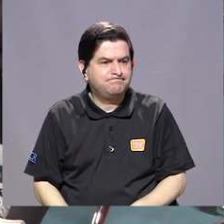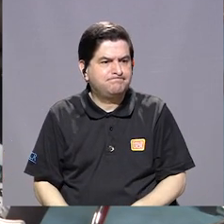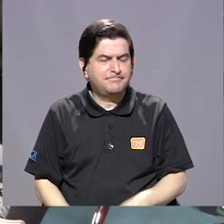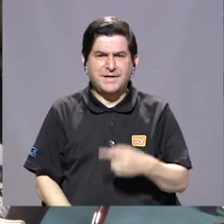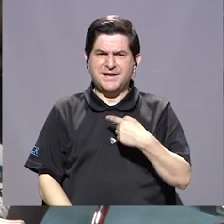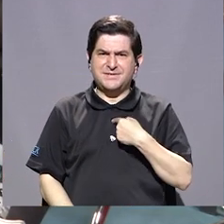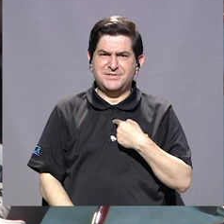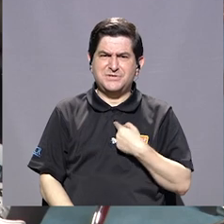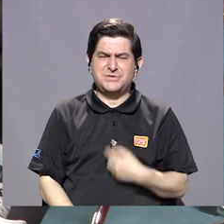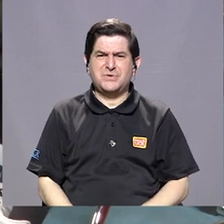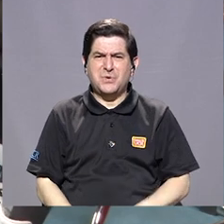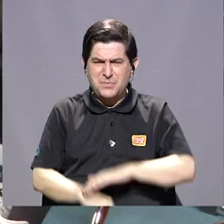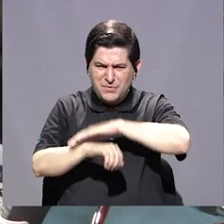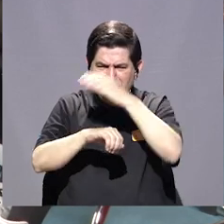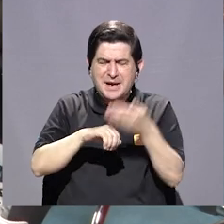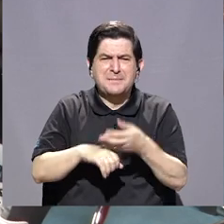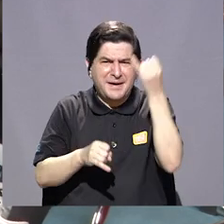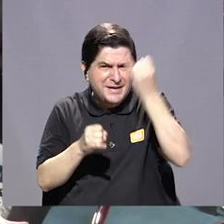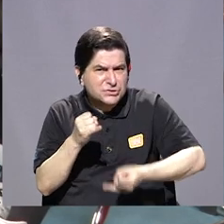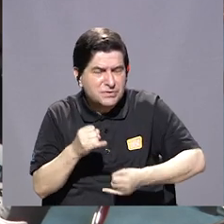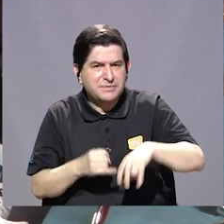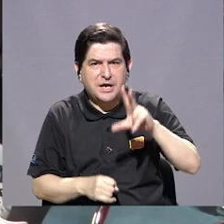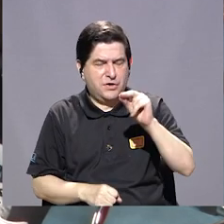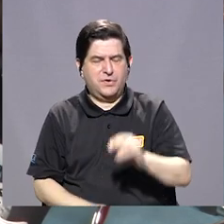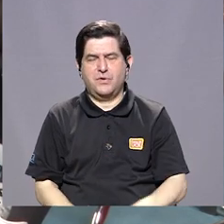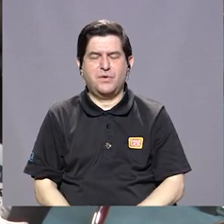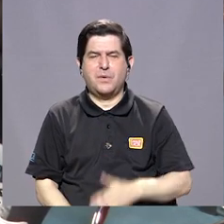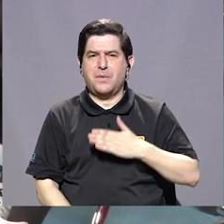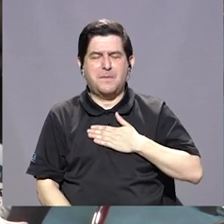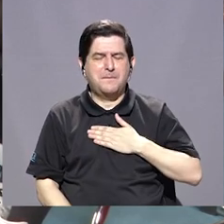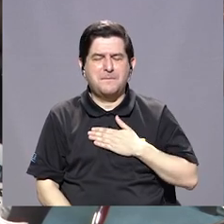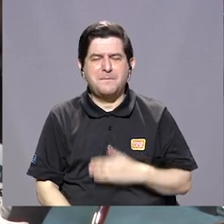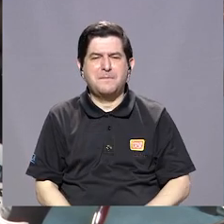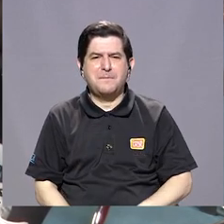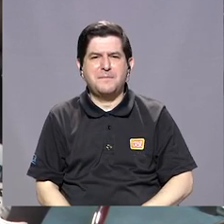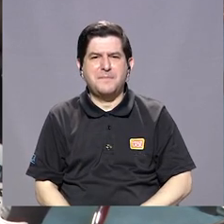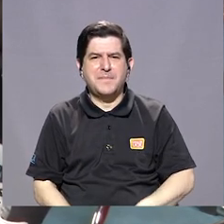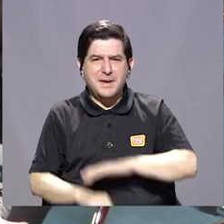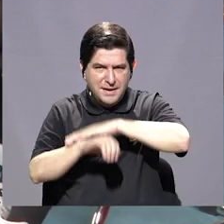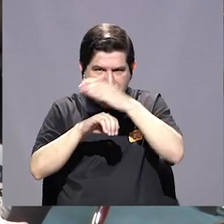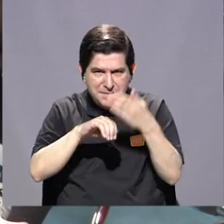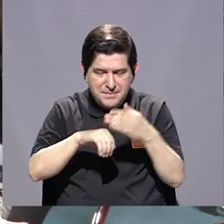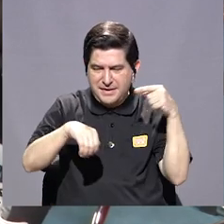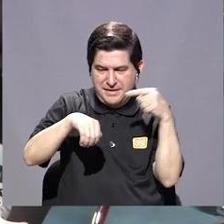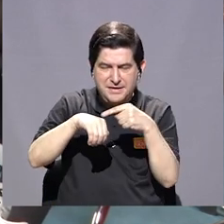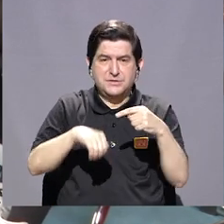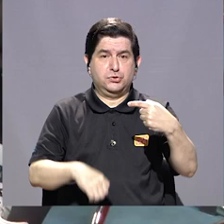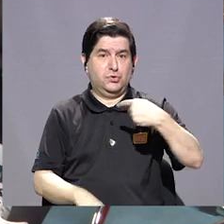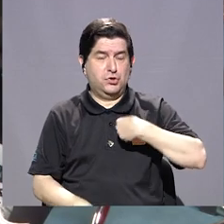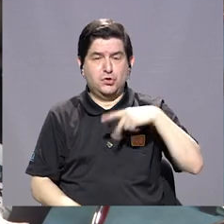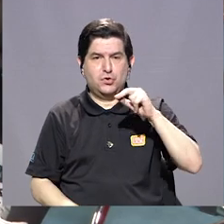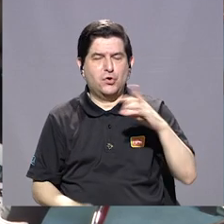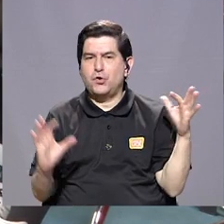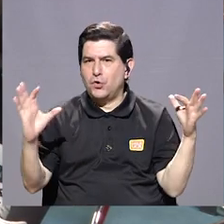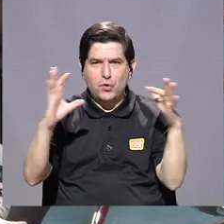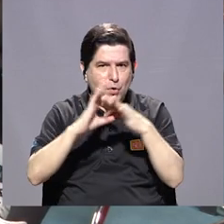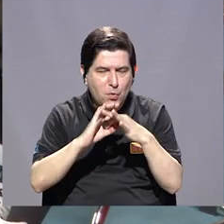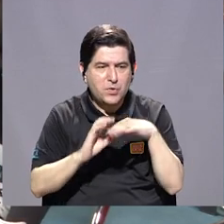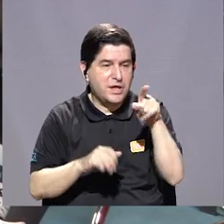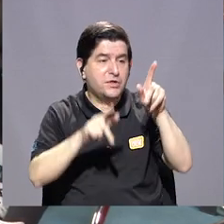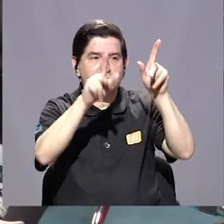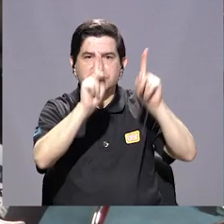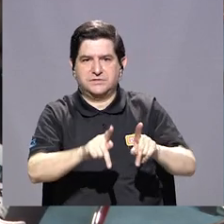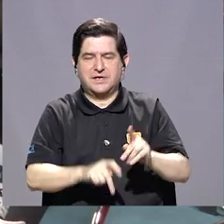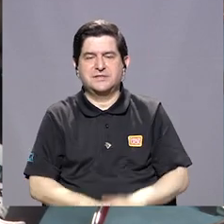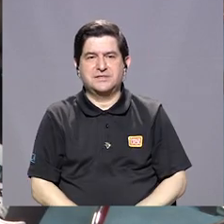estaba feliz de haber perdido a mi bebé, estaba feliz de que ni mi bebé ni yo estábamos ahora atados a esta persona que